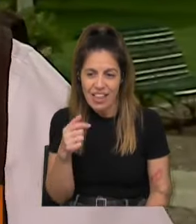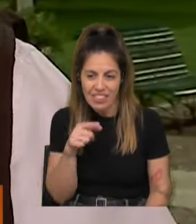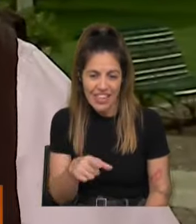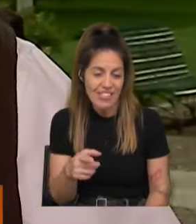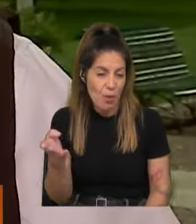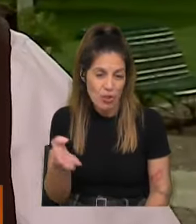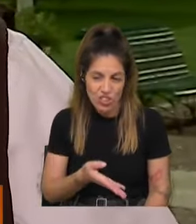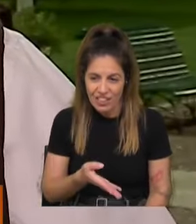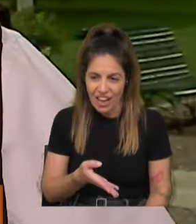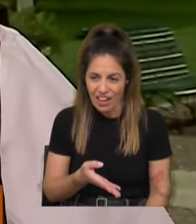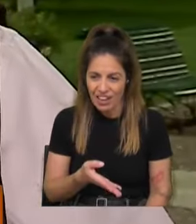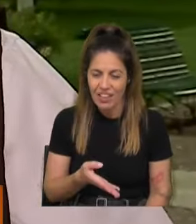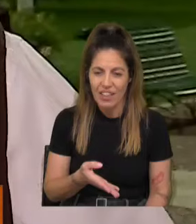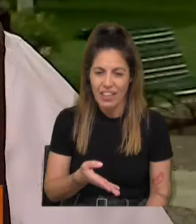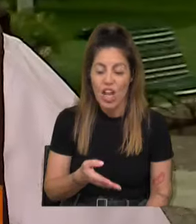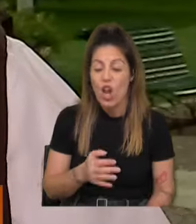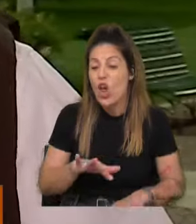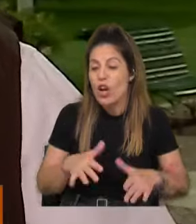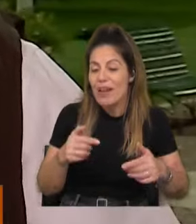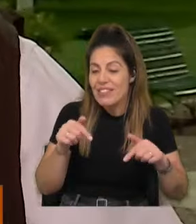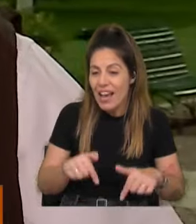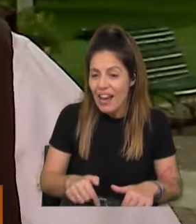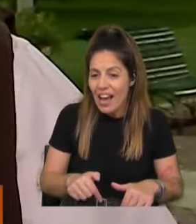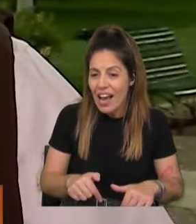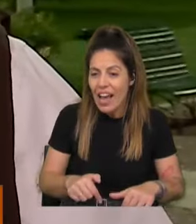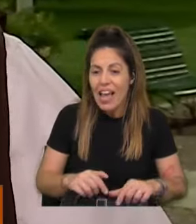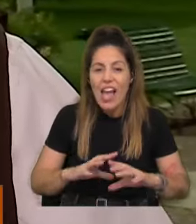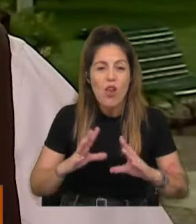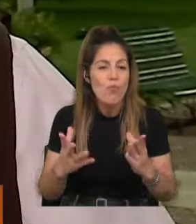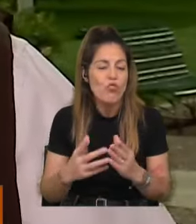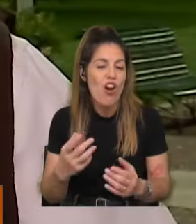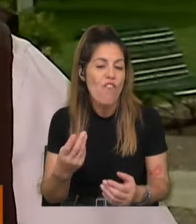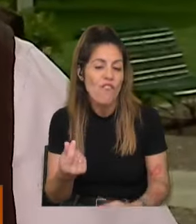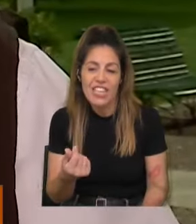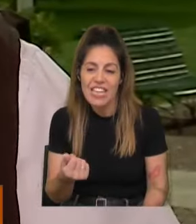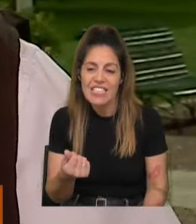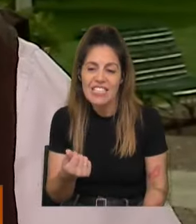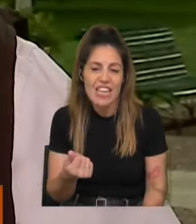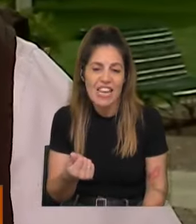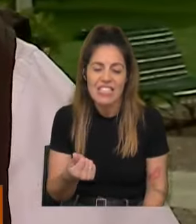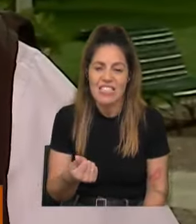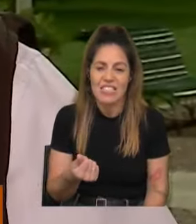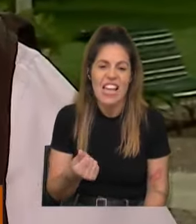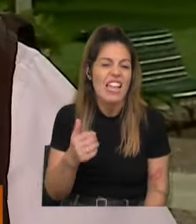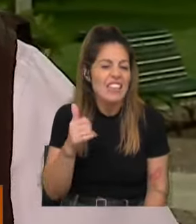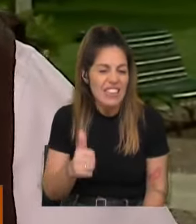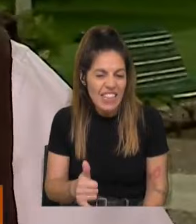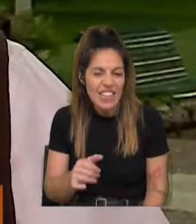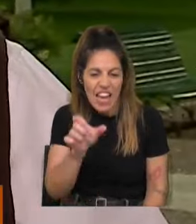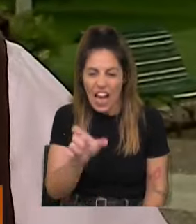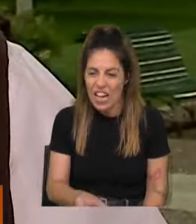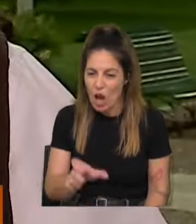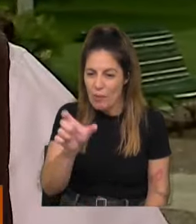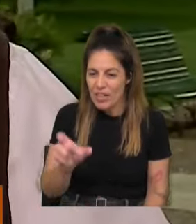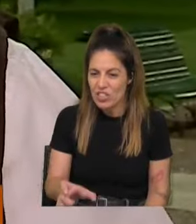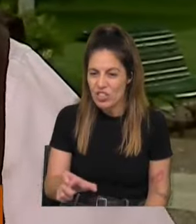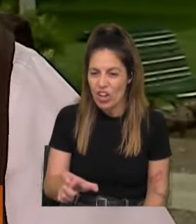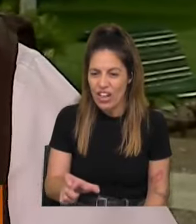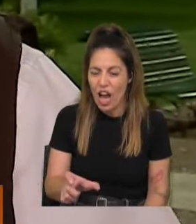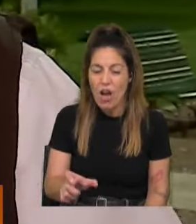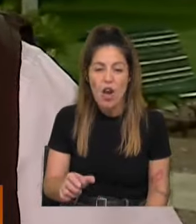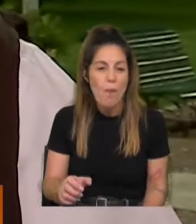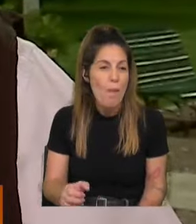porcentaje eh lo que pasa acá es que el mundo de las financieras de alguna forma tiene a la gente Eh